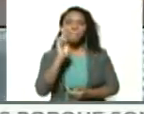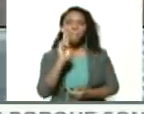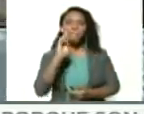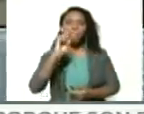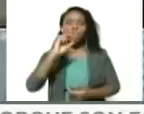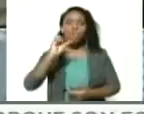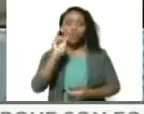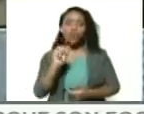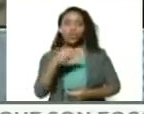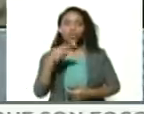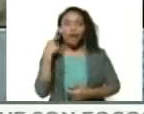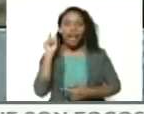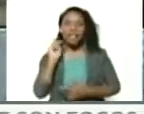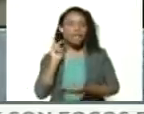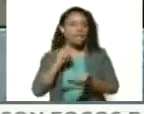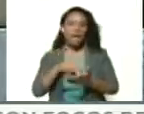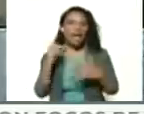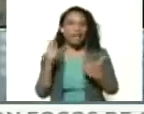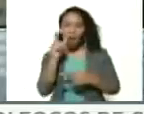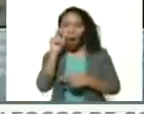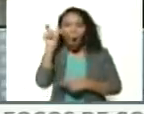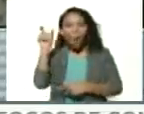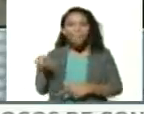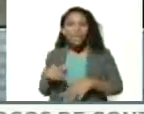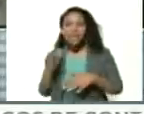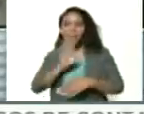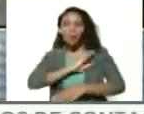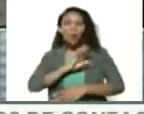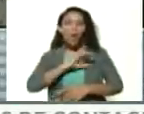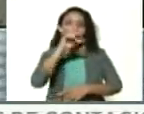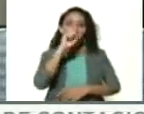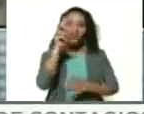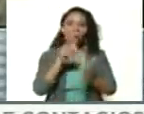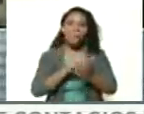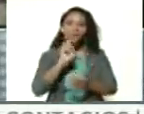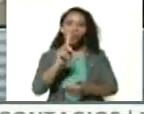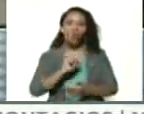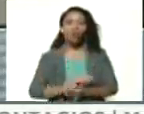Es vital porque con la llegada de George W. Bush en el propio año 2001,